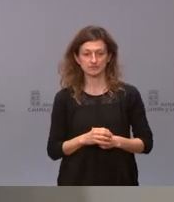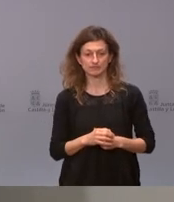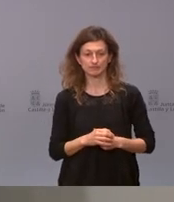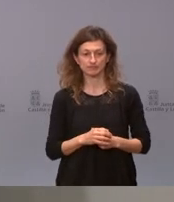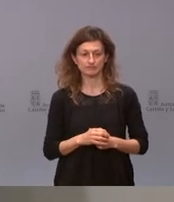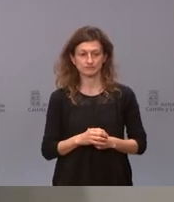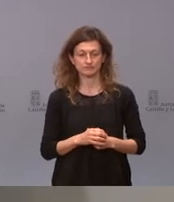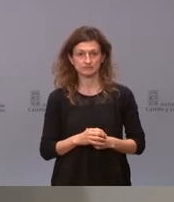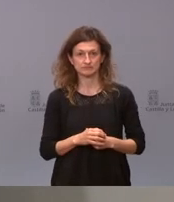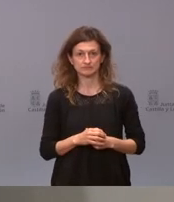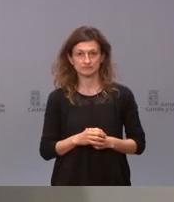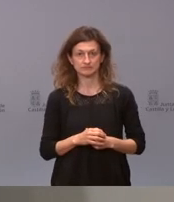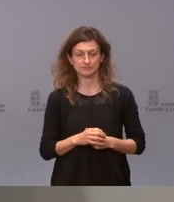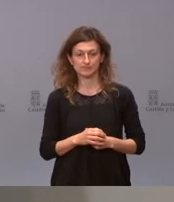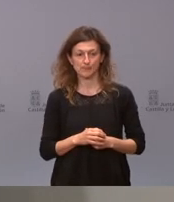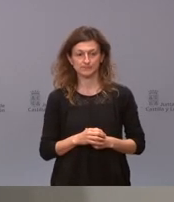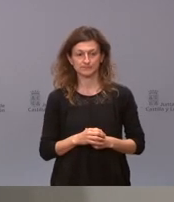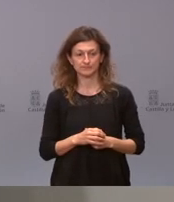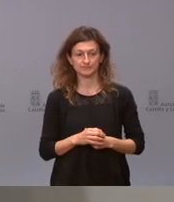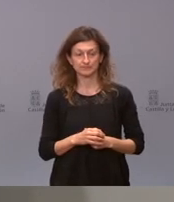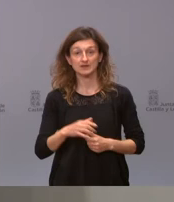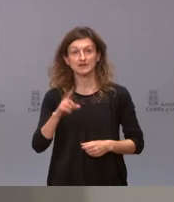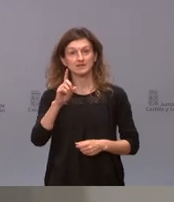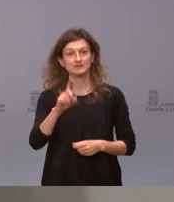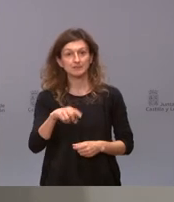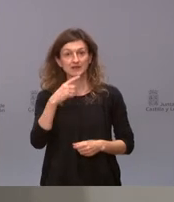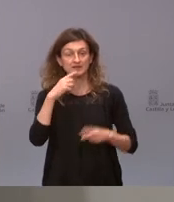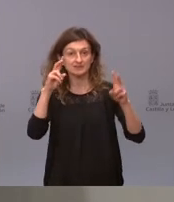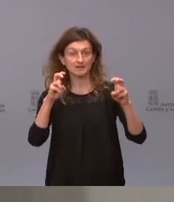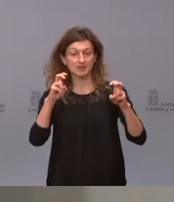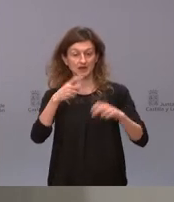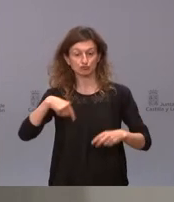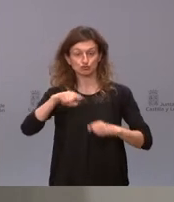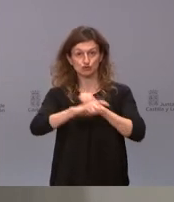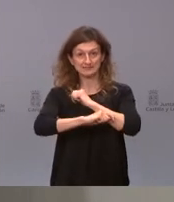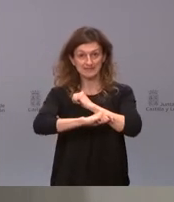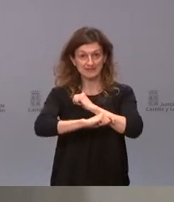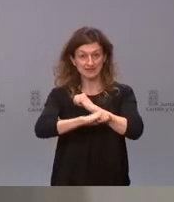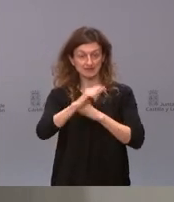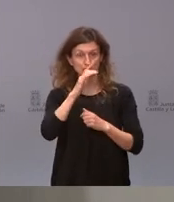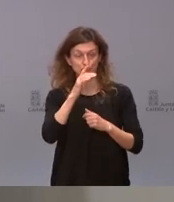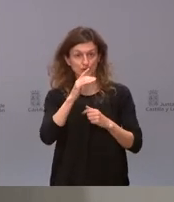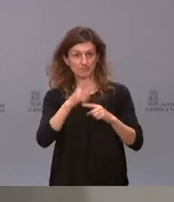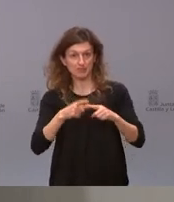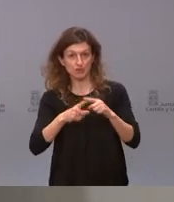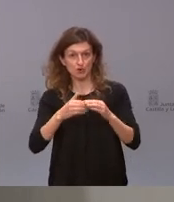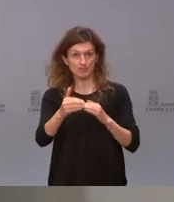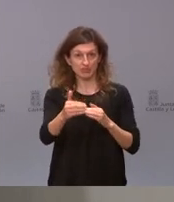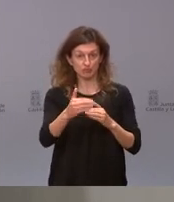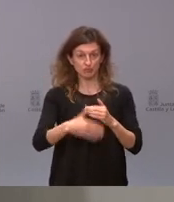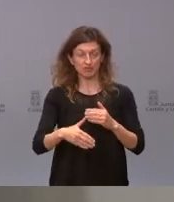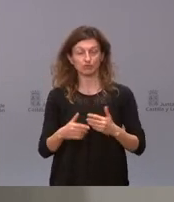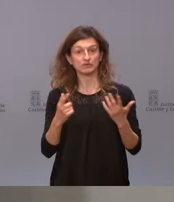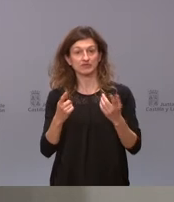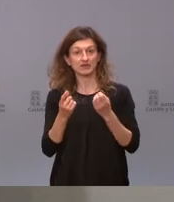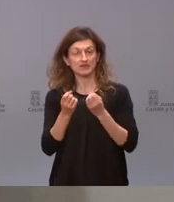bueno y luego hay un dentro de las estrategias que nosotros estamos planteando a medio y largo plazo es intentar formar